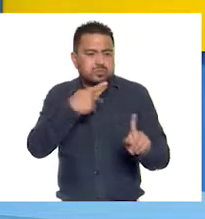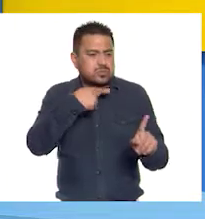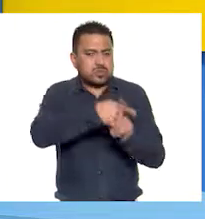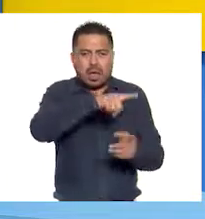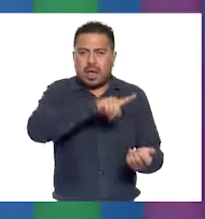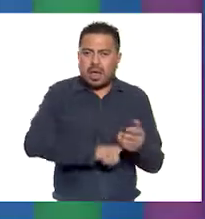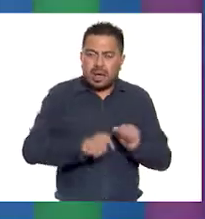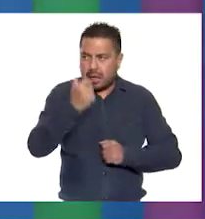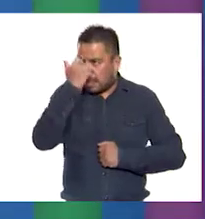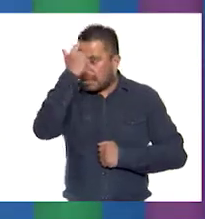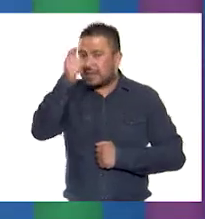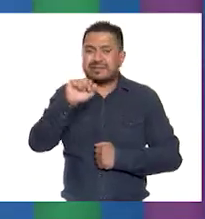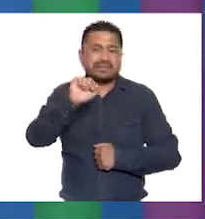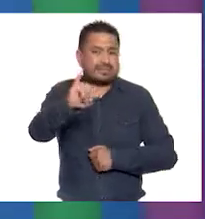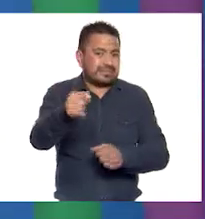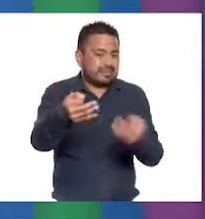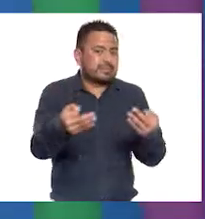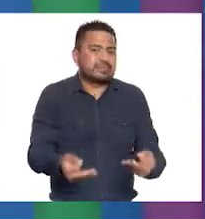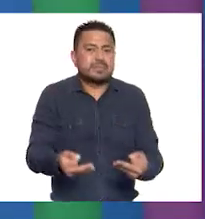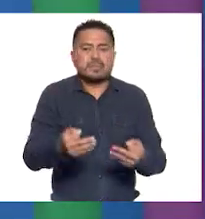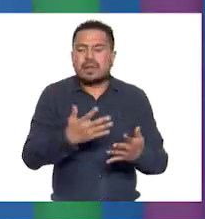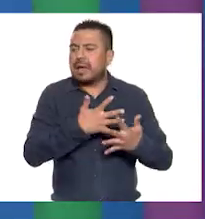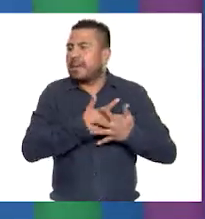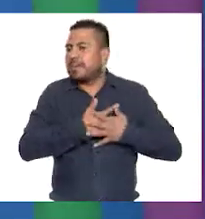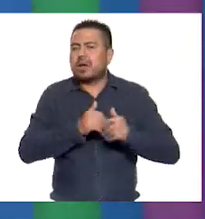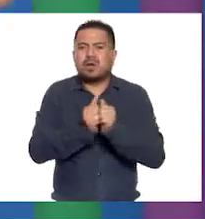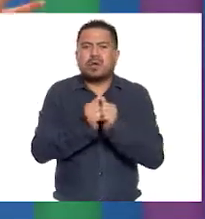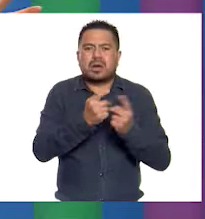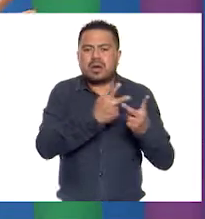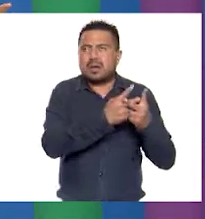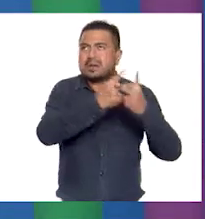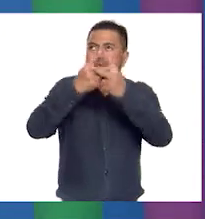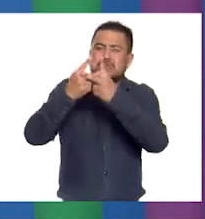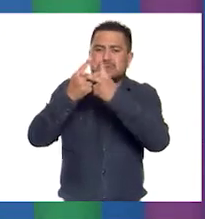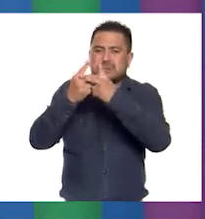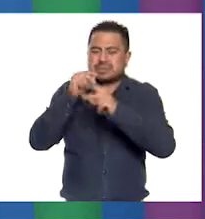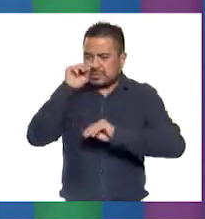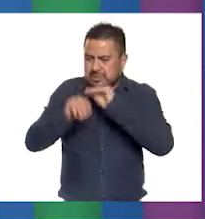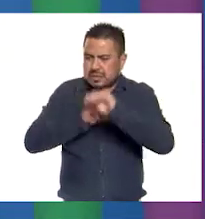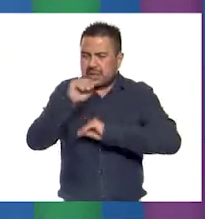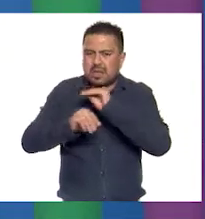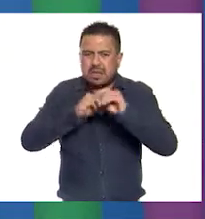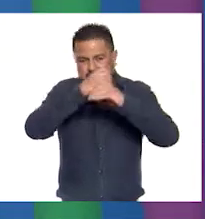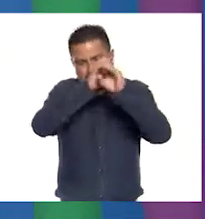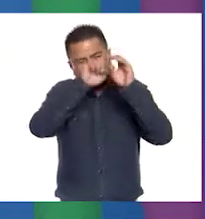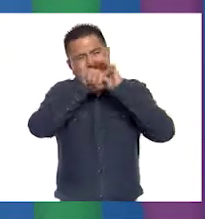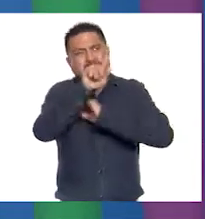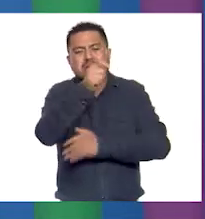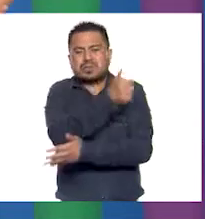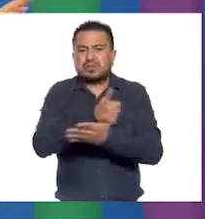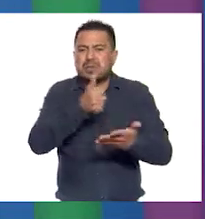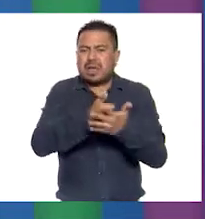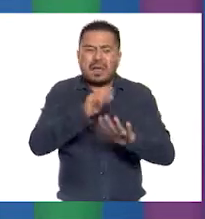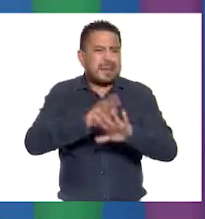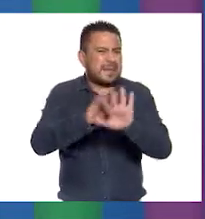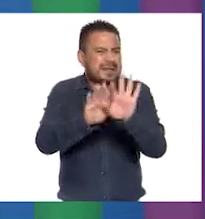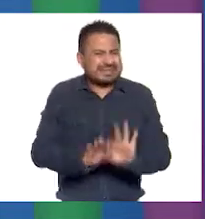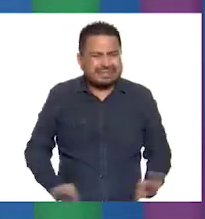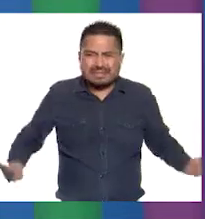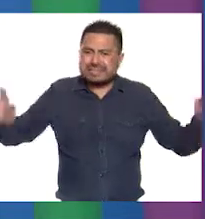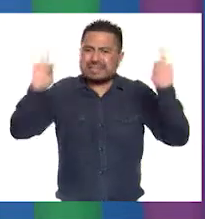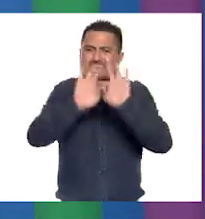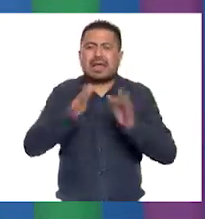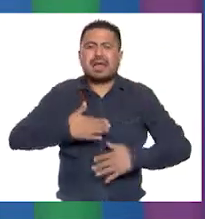propios inventos. Efectivamente, apasionados de la astronomía, construyeron observatorios en las ciudades más importantes del